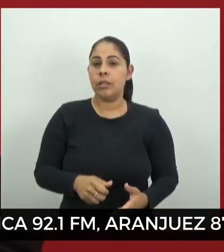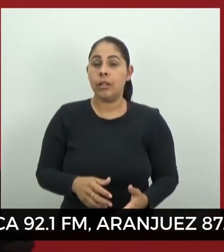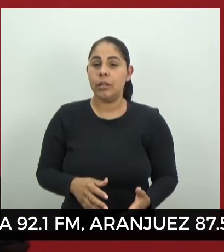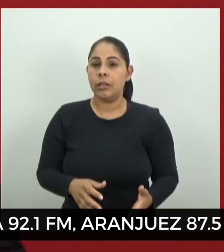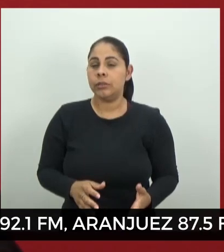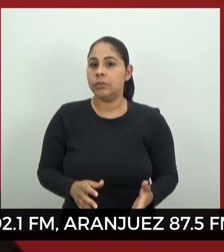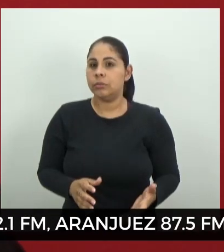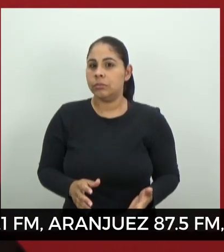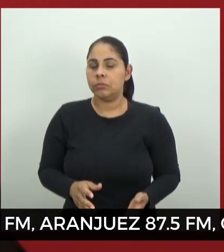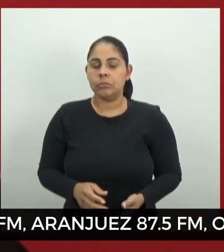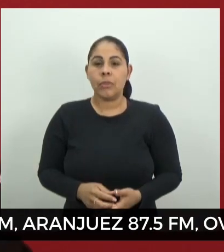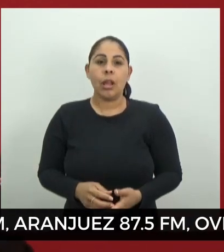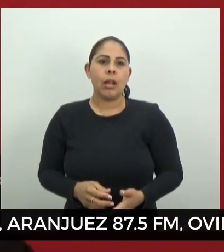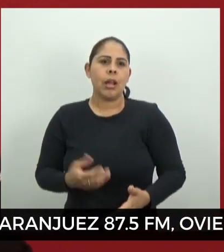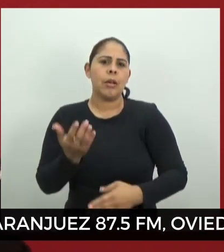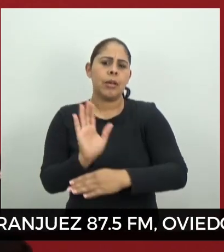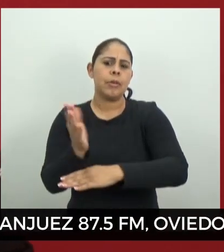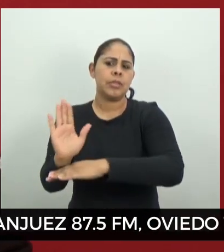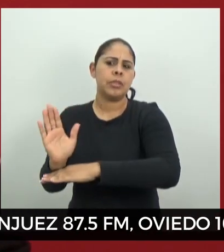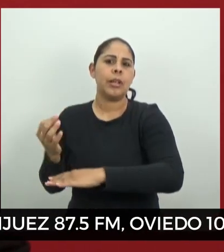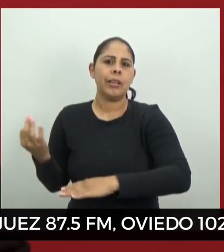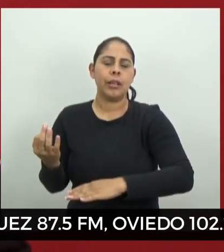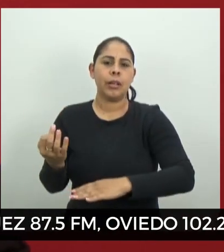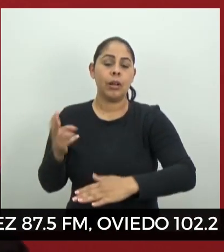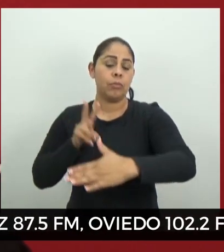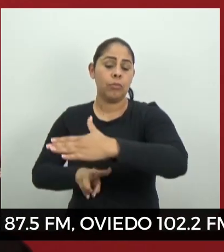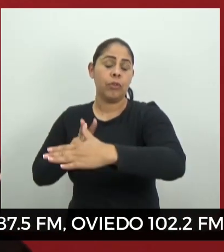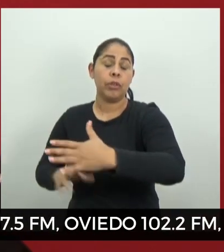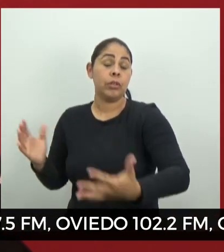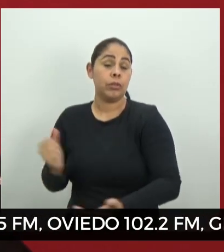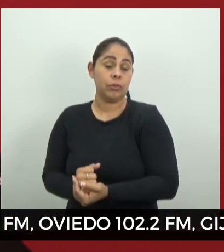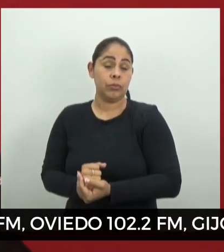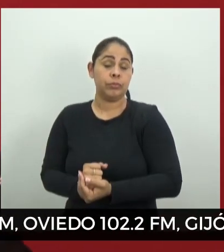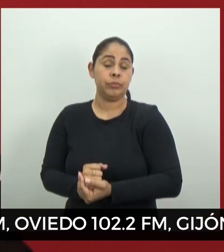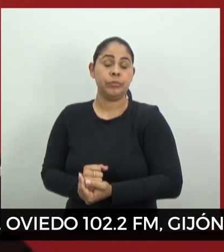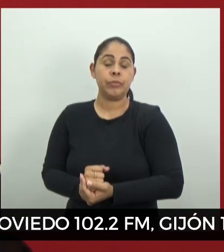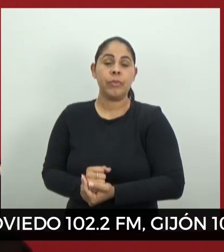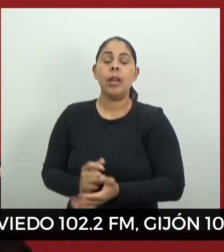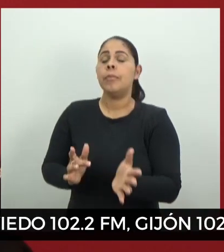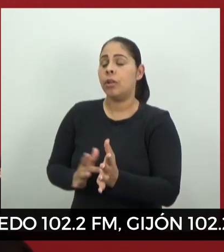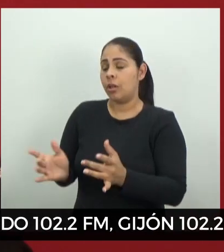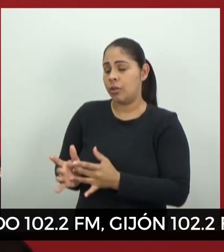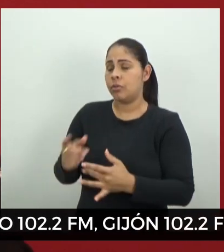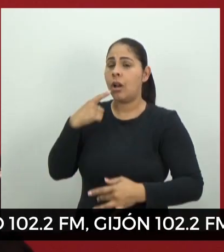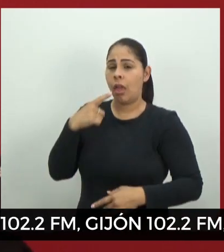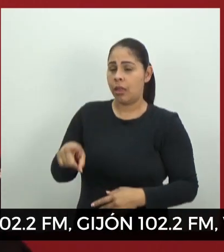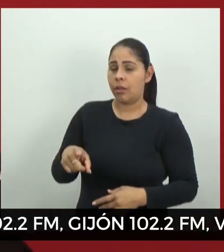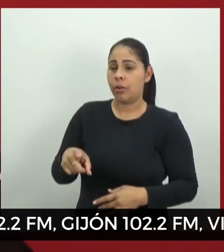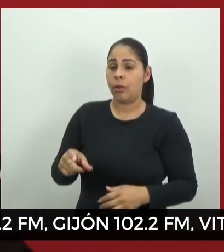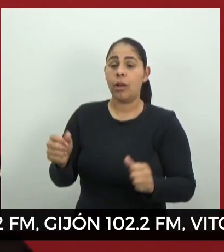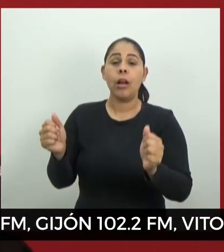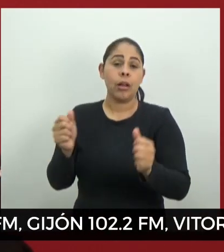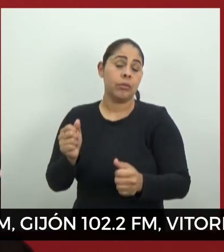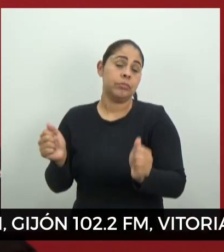En aquella noche el Señor le dijo a Pedro, a Juan, a Santiago: vamos, vamos a orar. Dice la